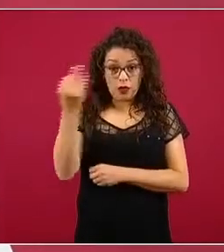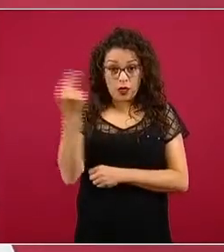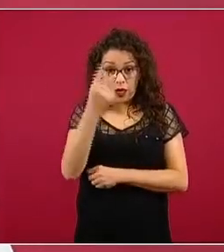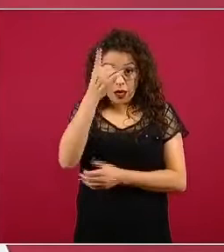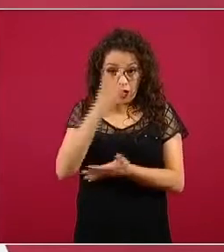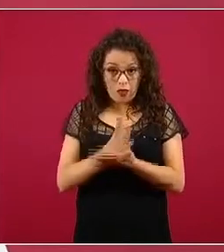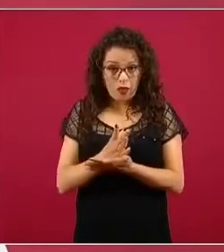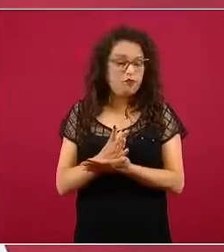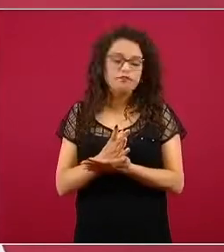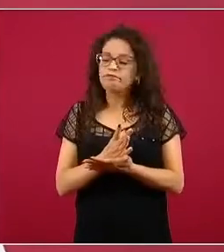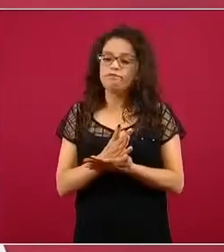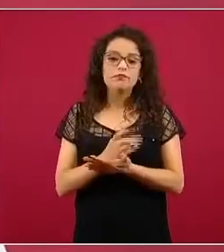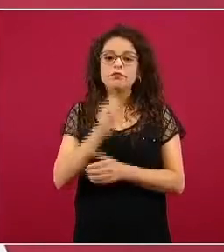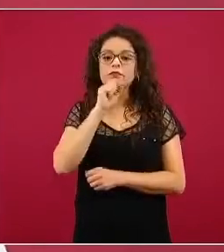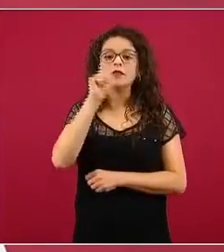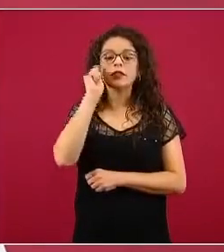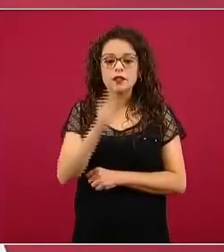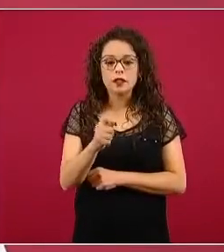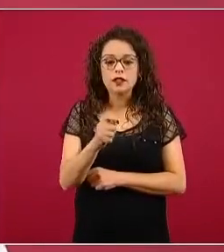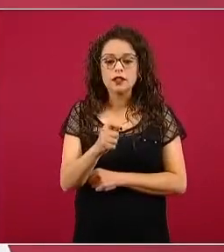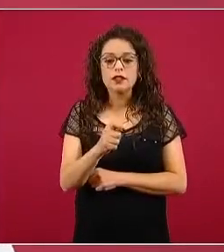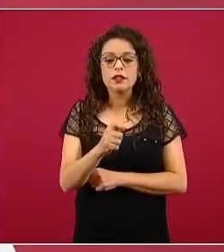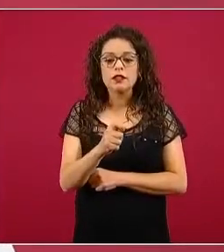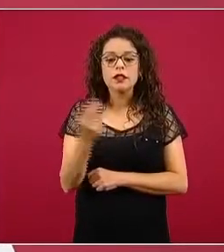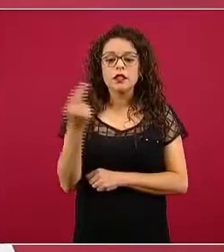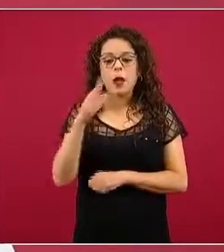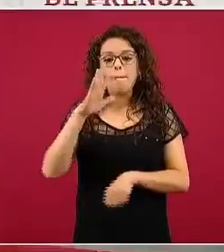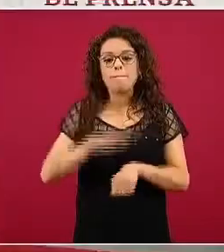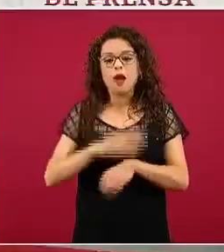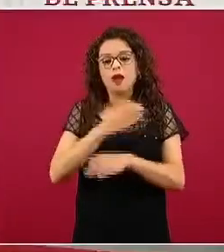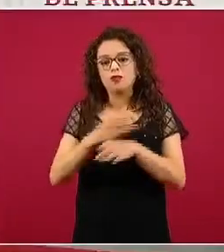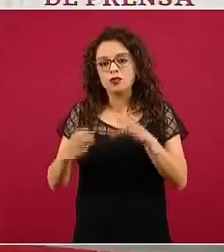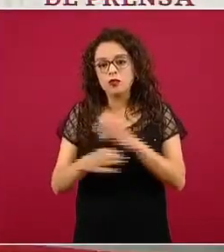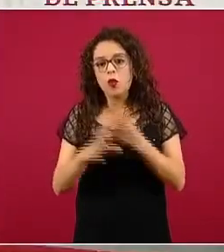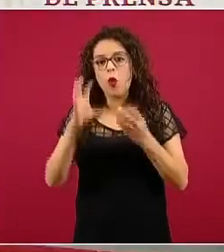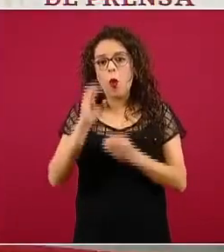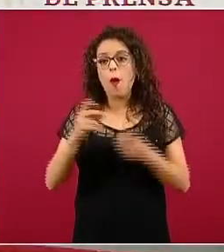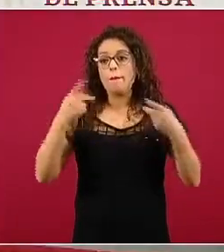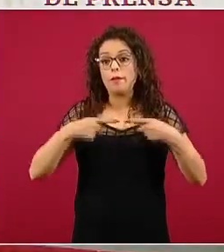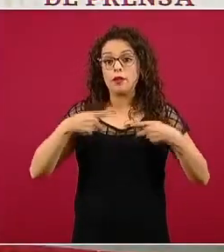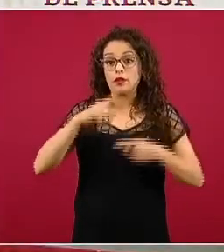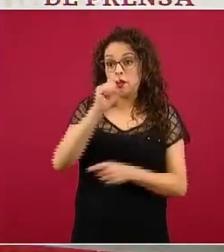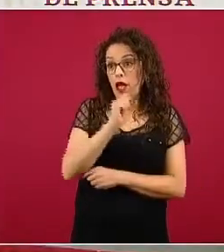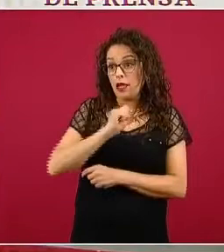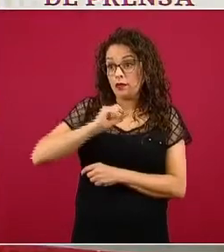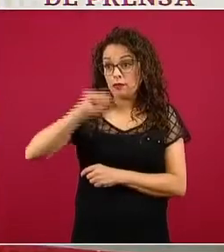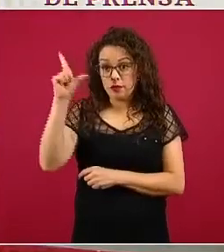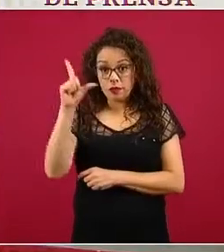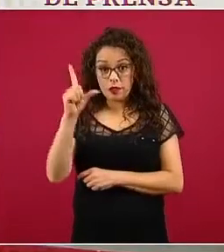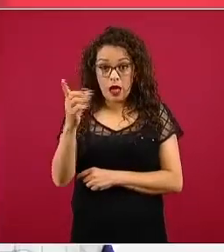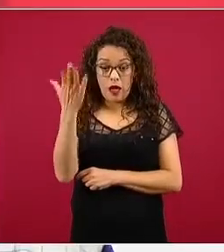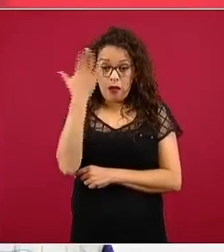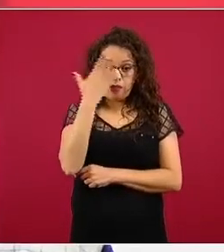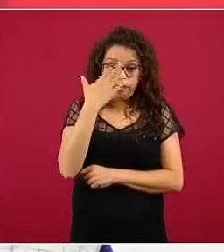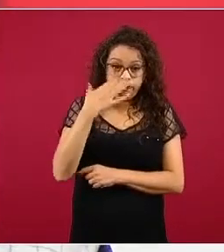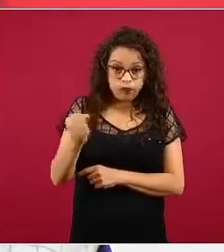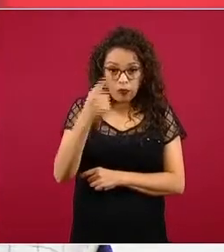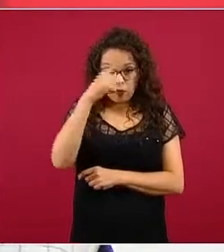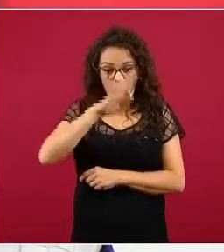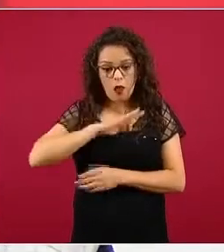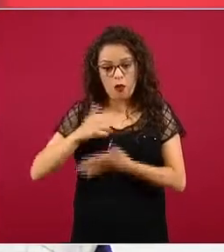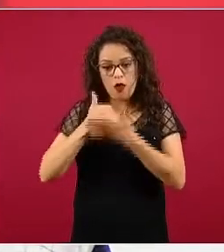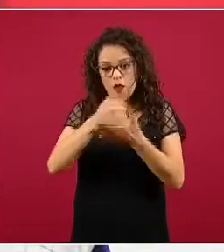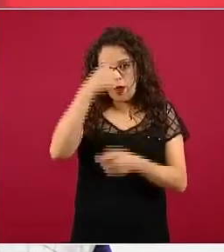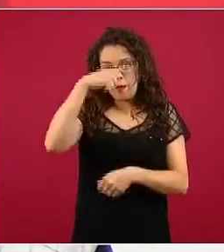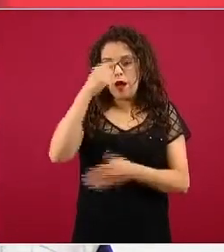la participación de mayores elementos profesionales o especializados para poder llevar a cabo esta recuperación.